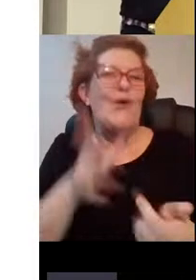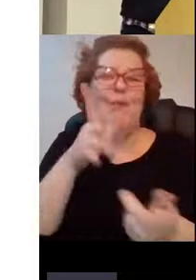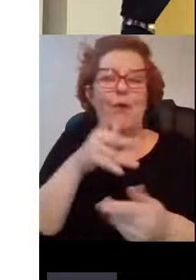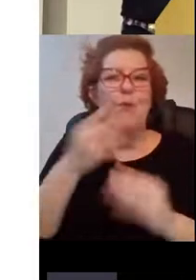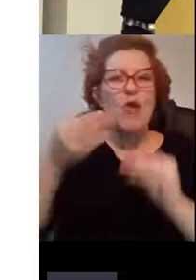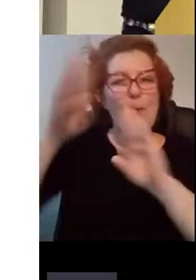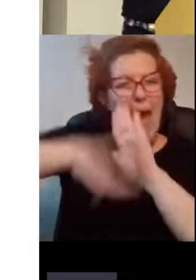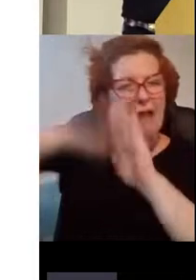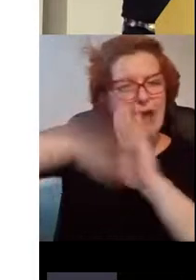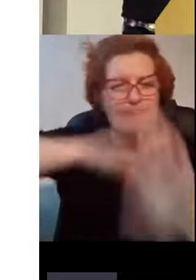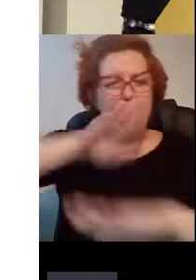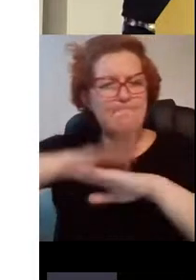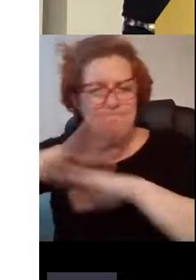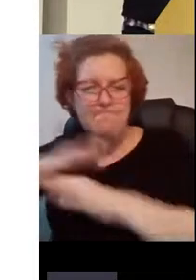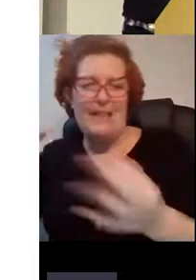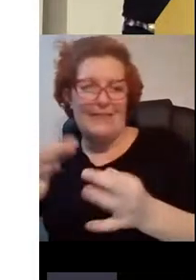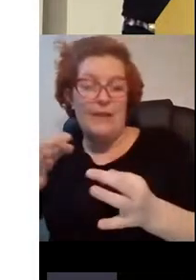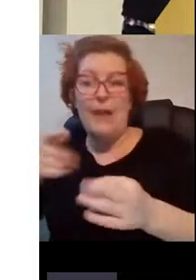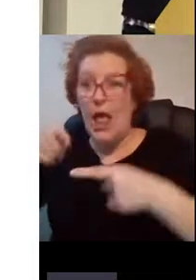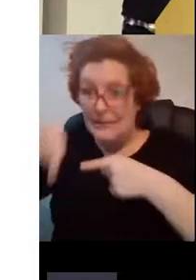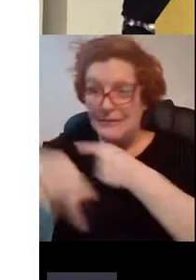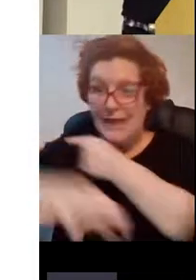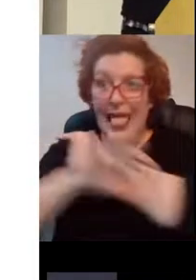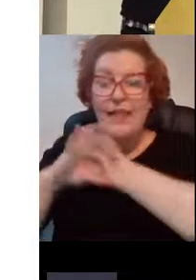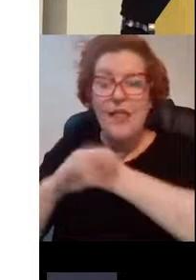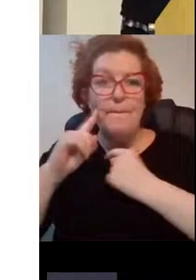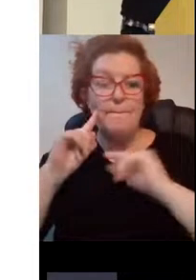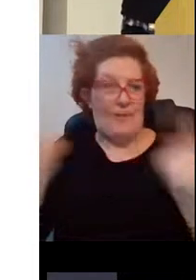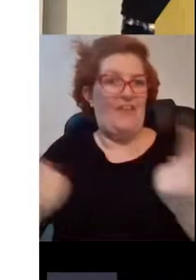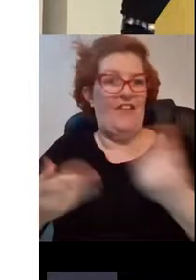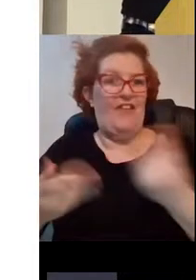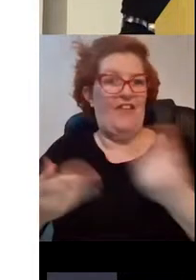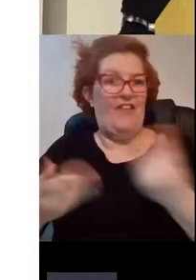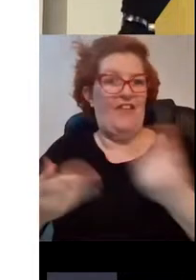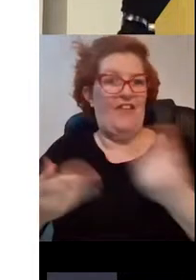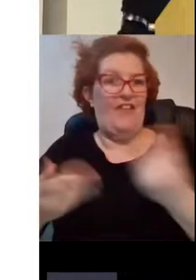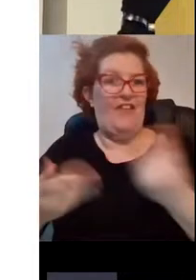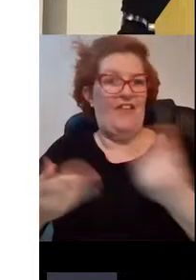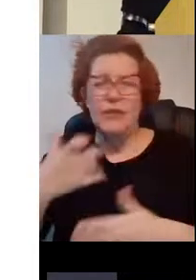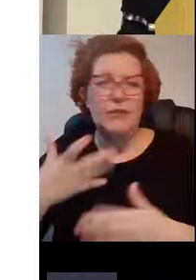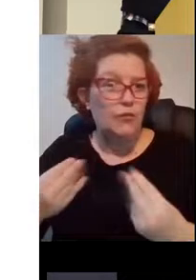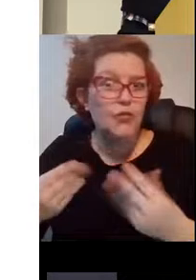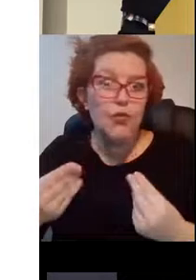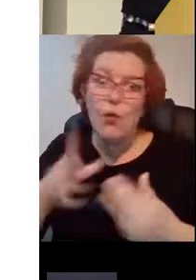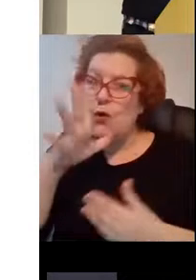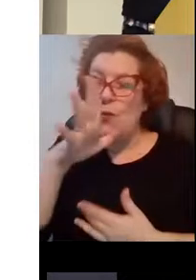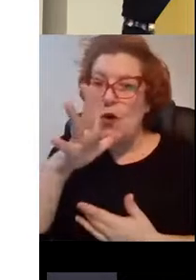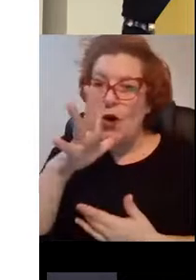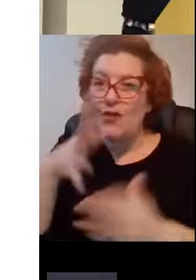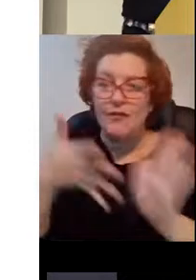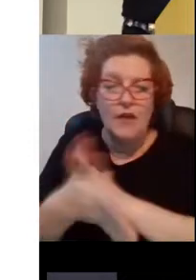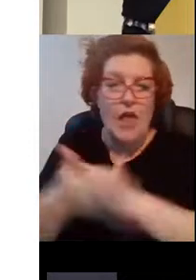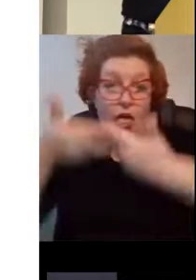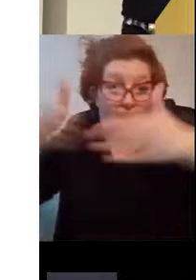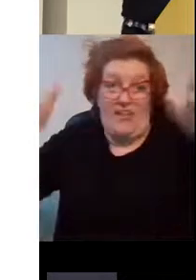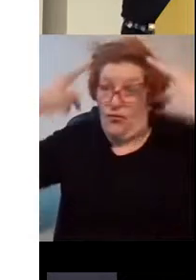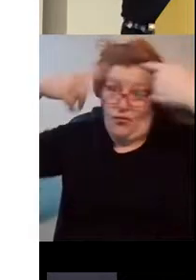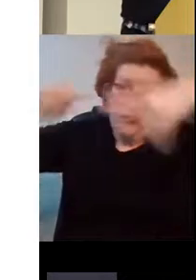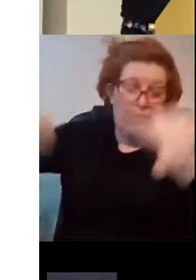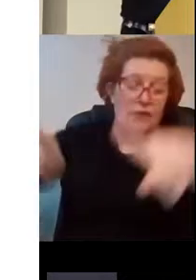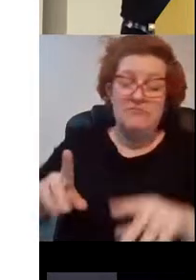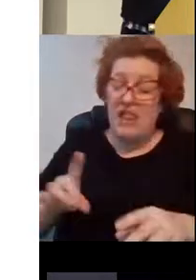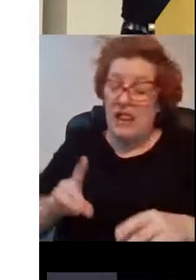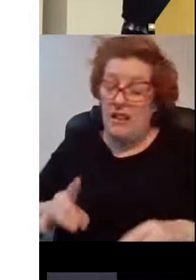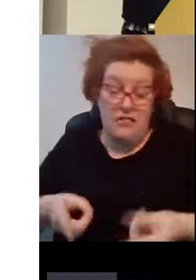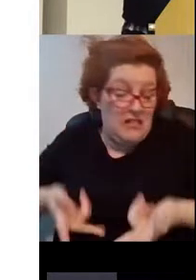pautados los resultados. Y sin embargo este ejercicio les cuesta especialmente, aunque está porque está abierto a que realicen ese nombre de